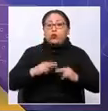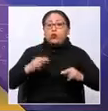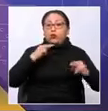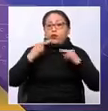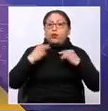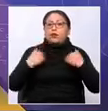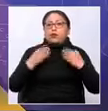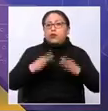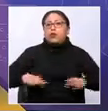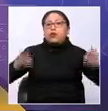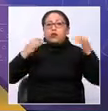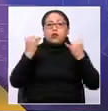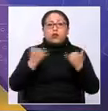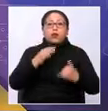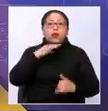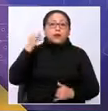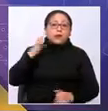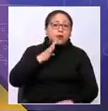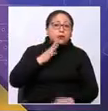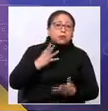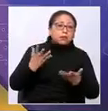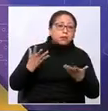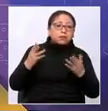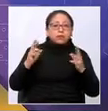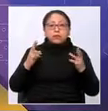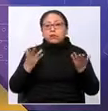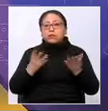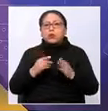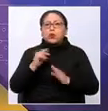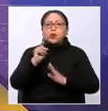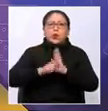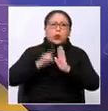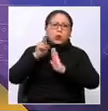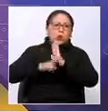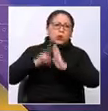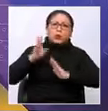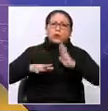imaginamos que esto se va a extender por un poco más, por un lapso de 1 a 2 horas las declaraciones